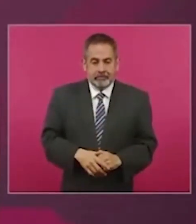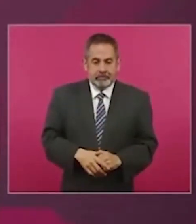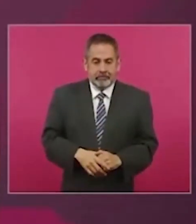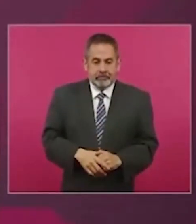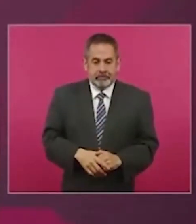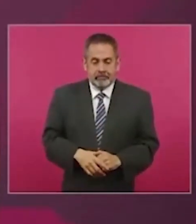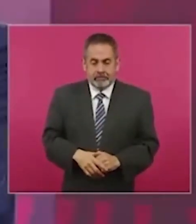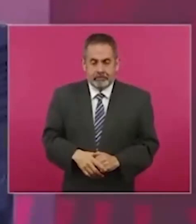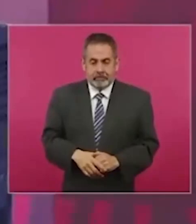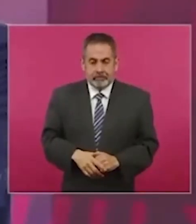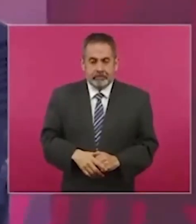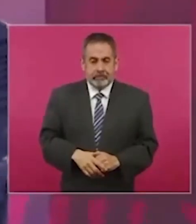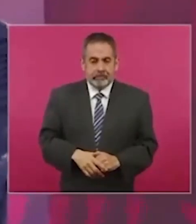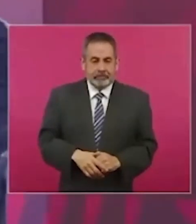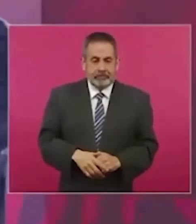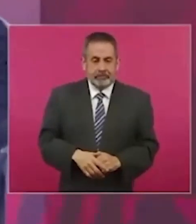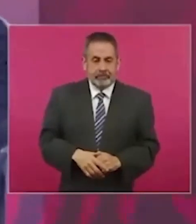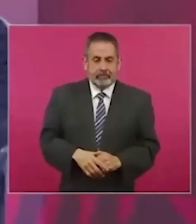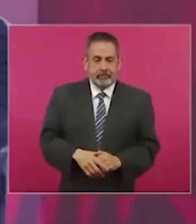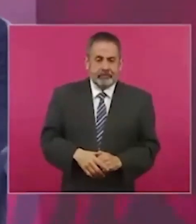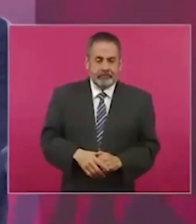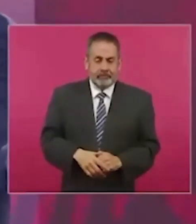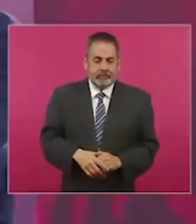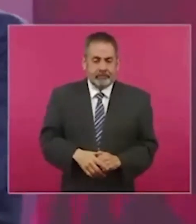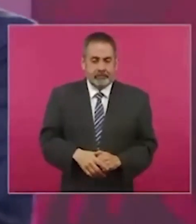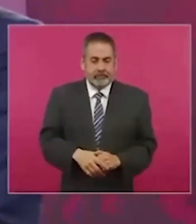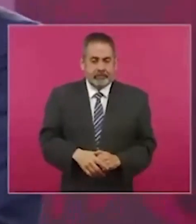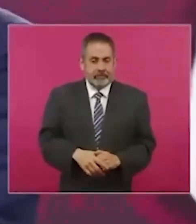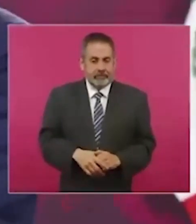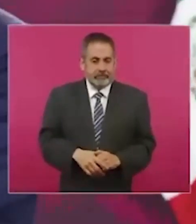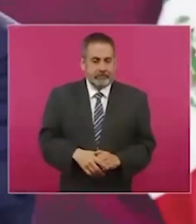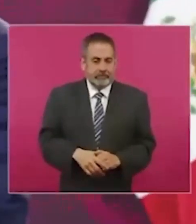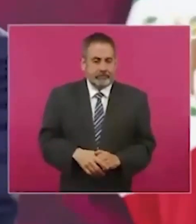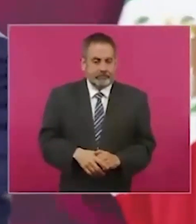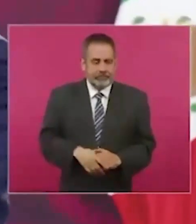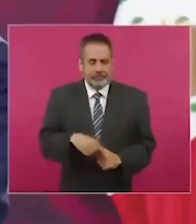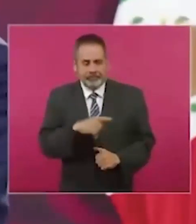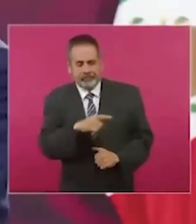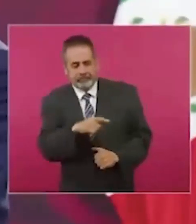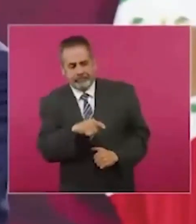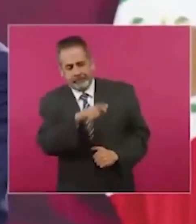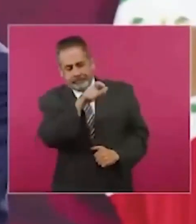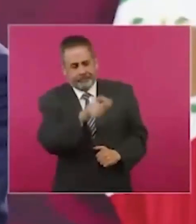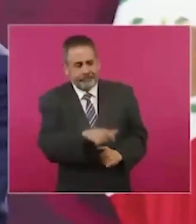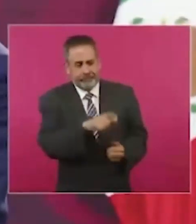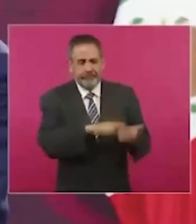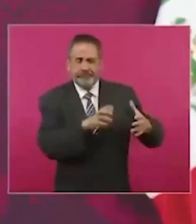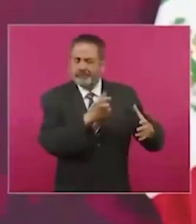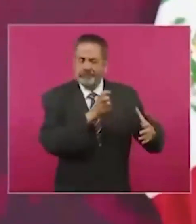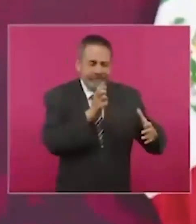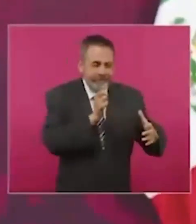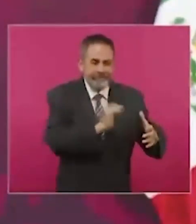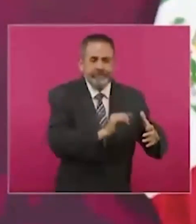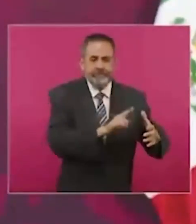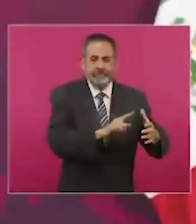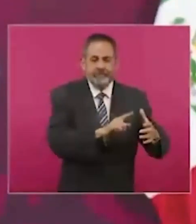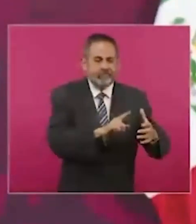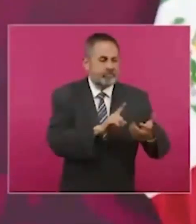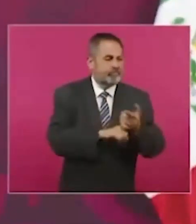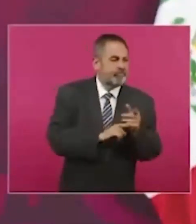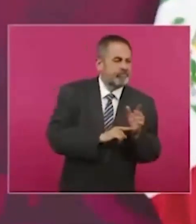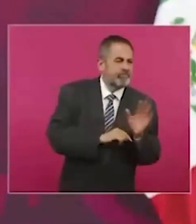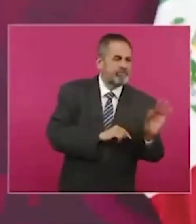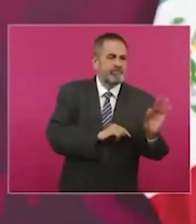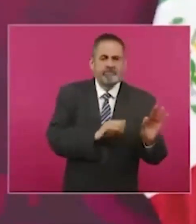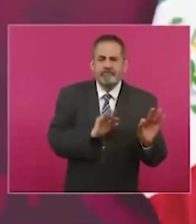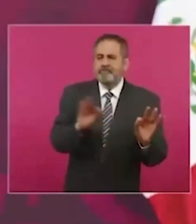la mayoría simple. Sin problema podrán ser eventualmente aprobadas, y lo interesante de este tema